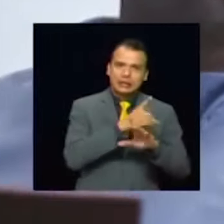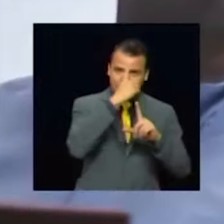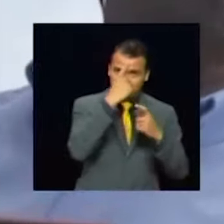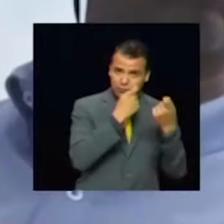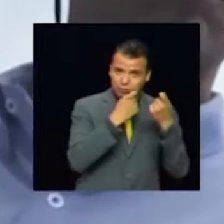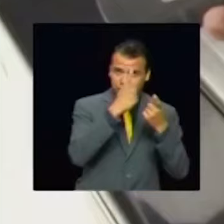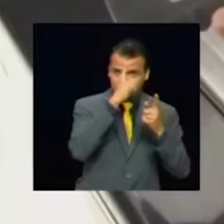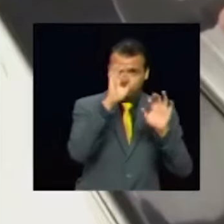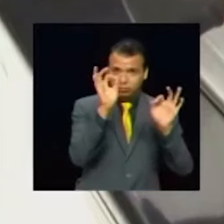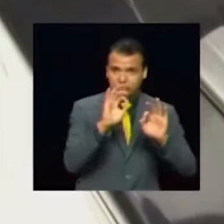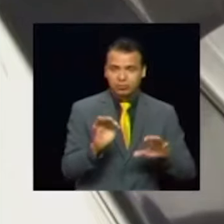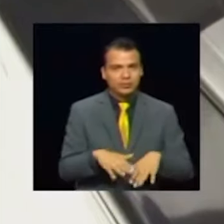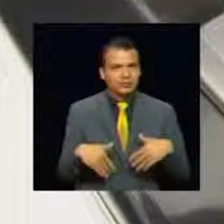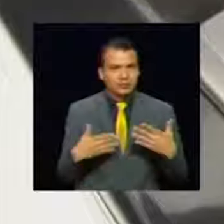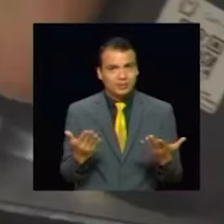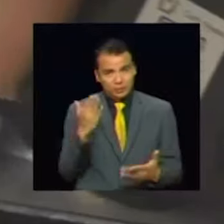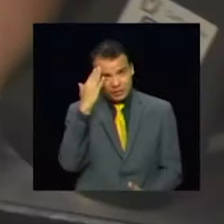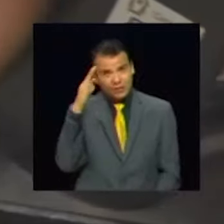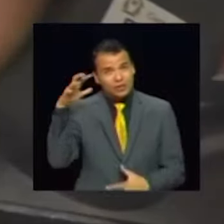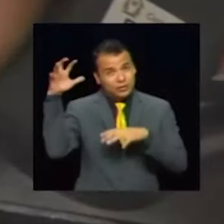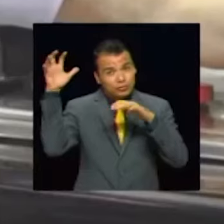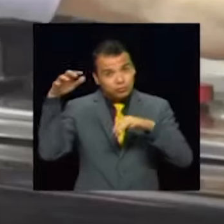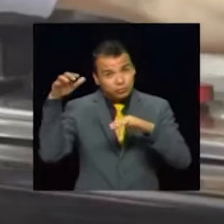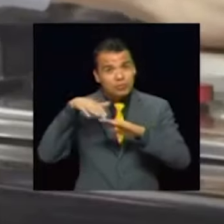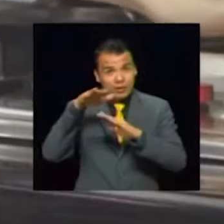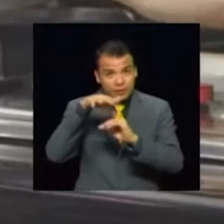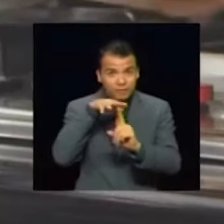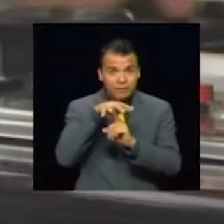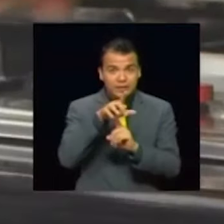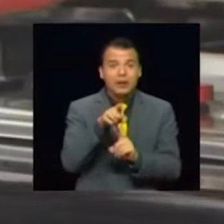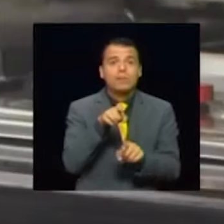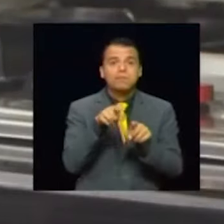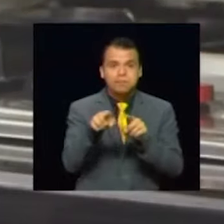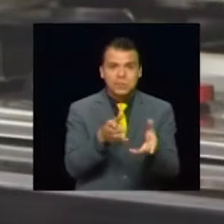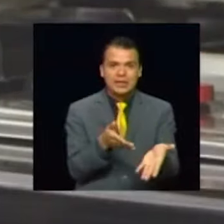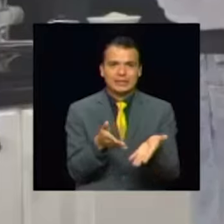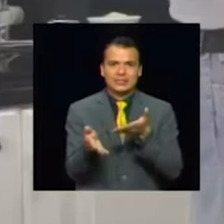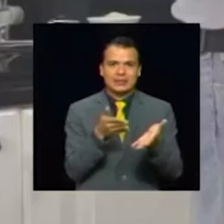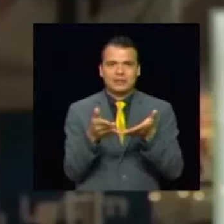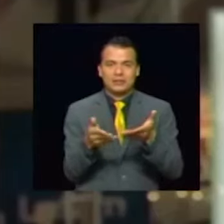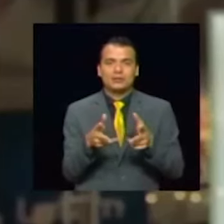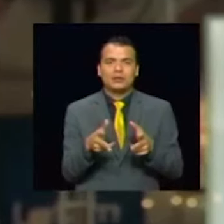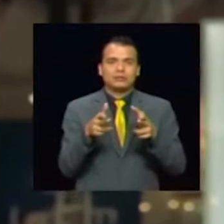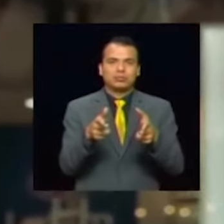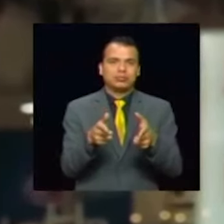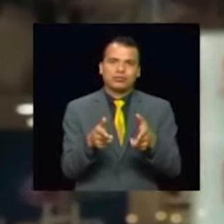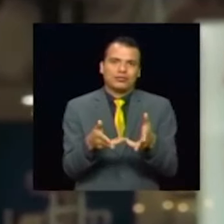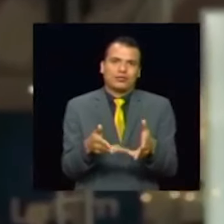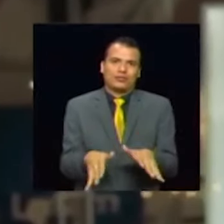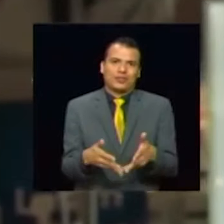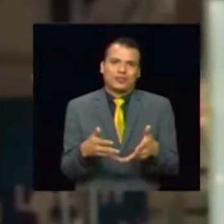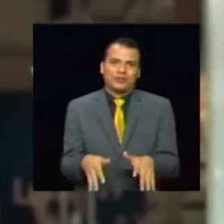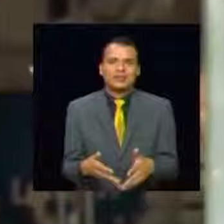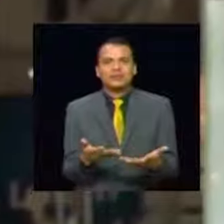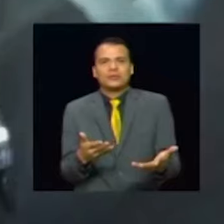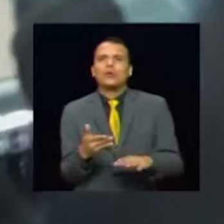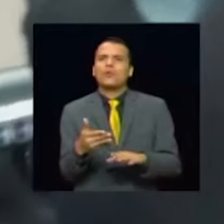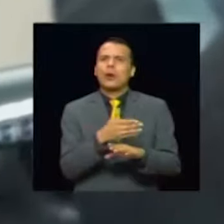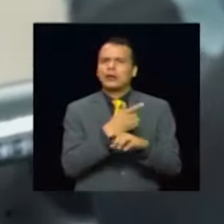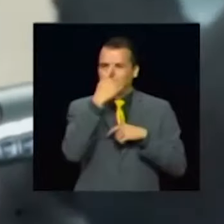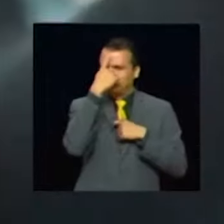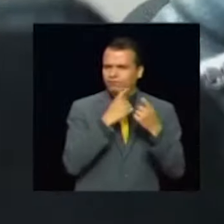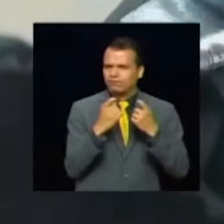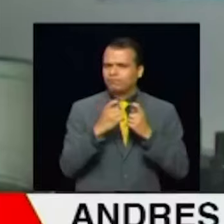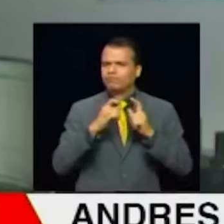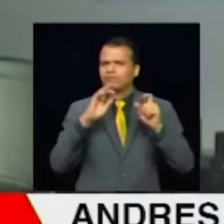implementado medidas preventivas para garantizar la continuidad del suministro de gas natural y evitar posibles interrupciones debido a las intensas precipitaciones.